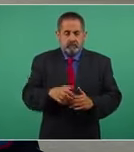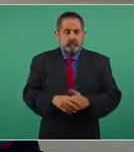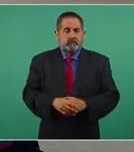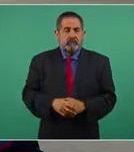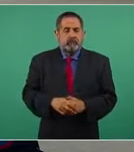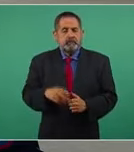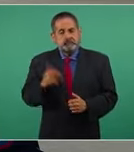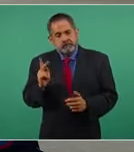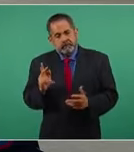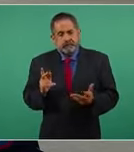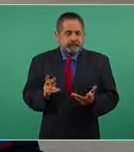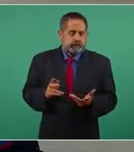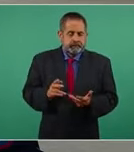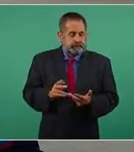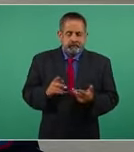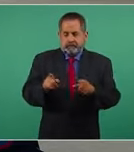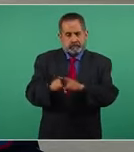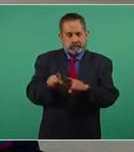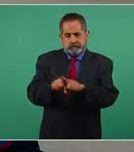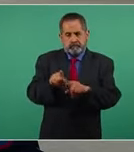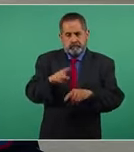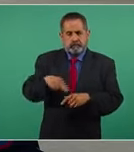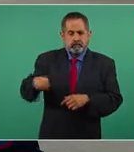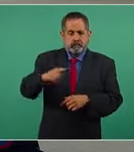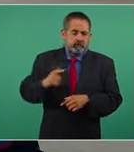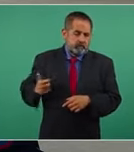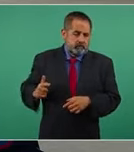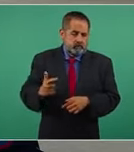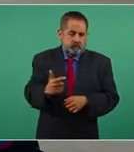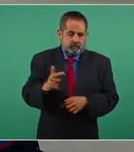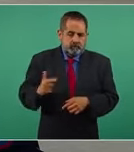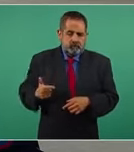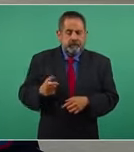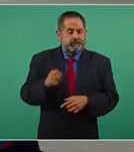Pero es lo mismo. Guanajuato